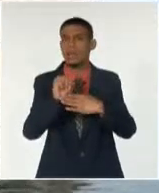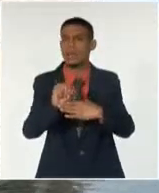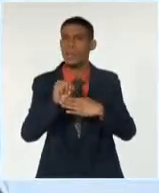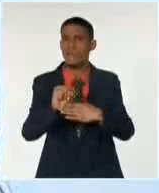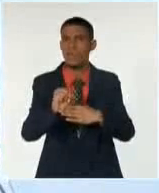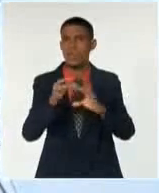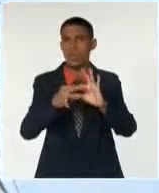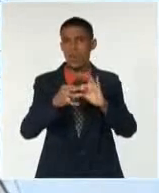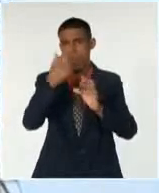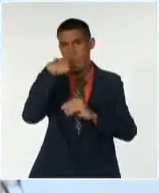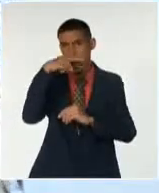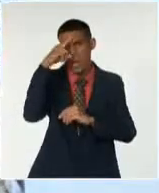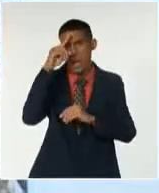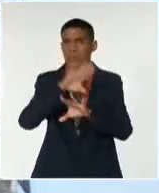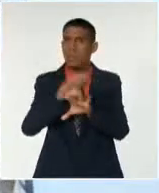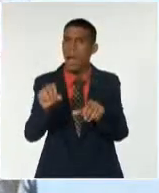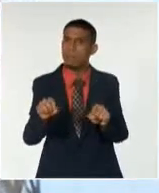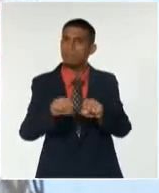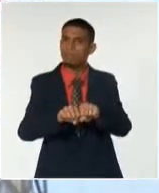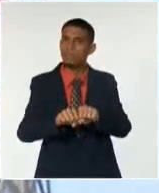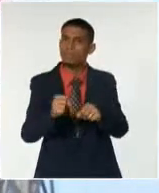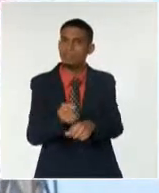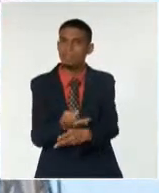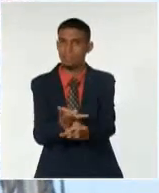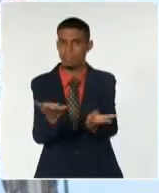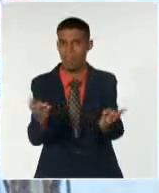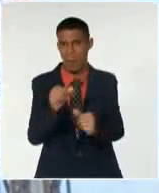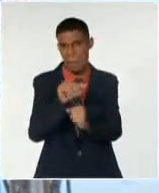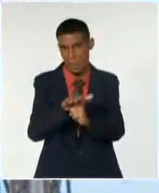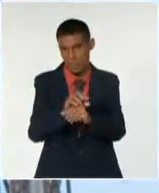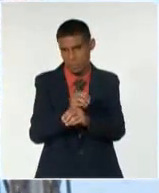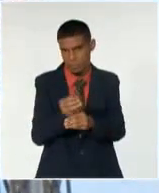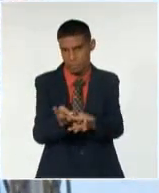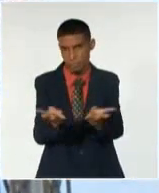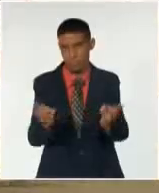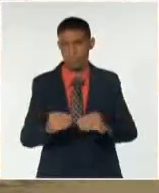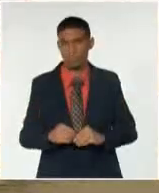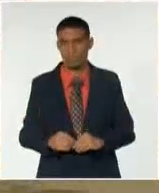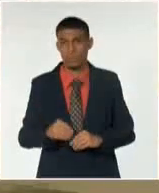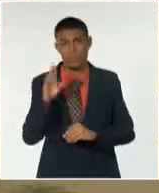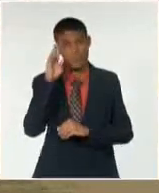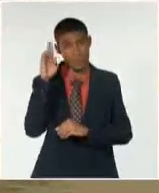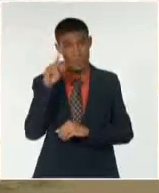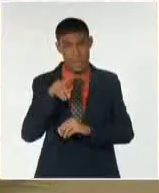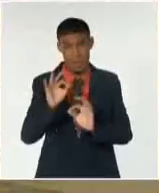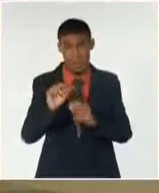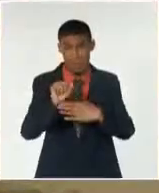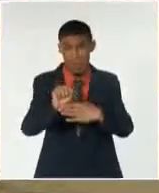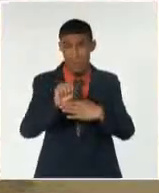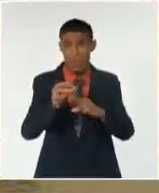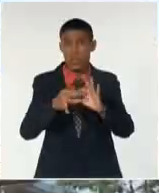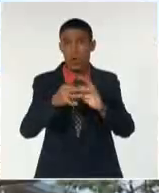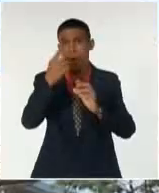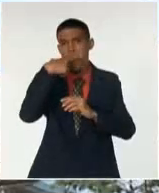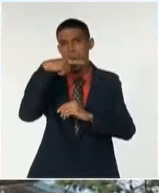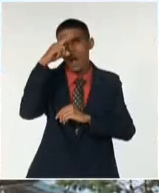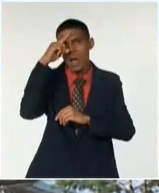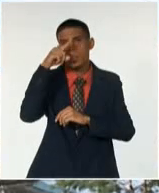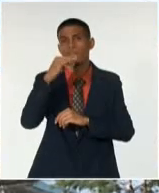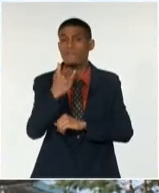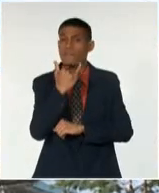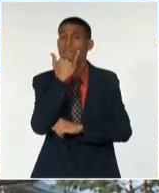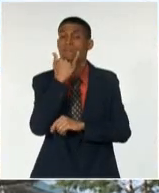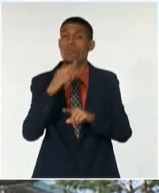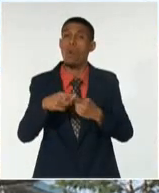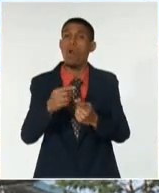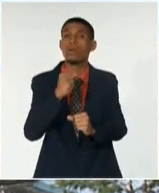ciudad está estabilizado. Recordemos que este servicio fue afectado atendiendo al